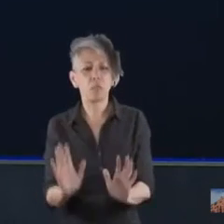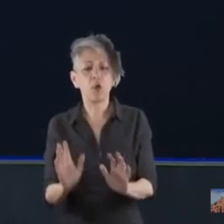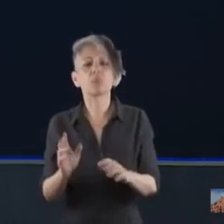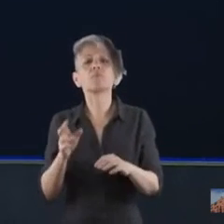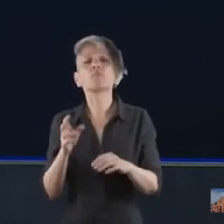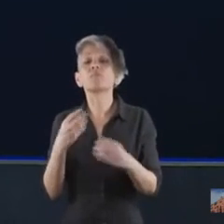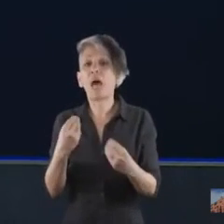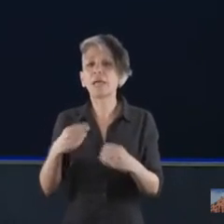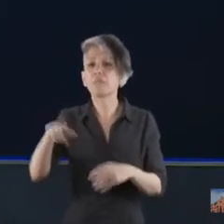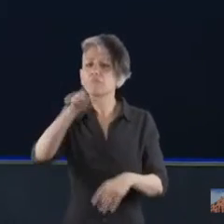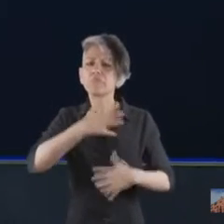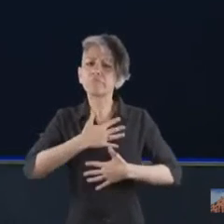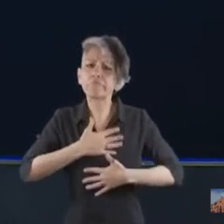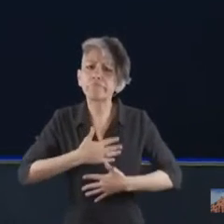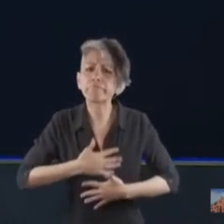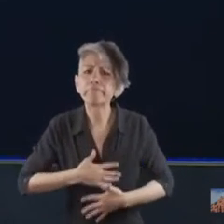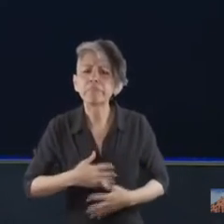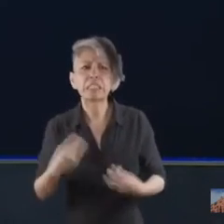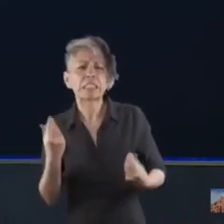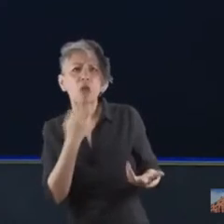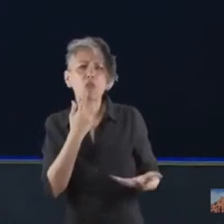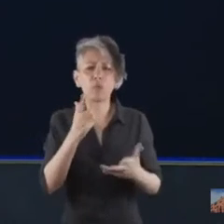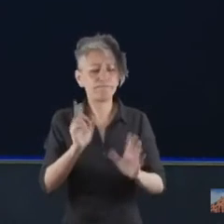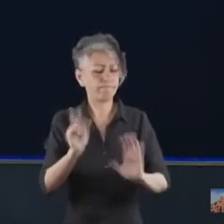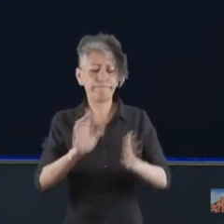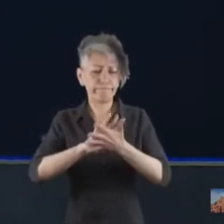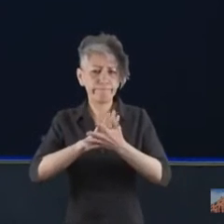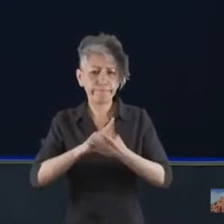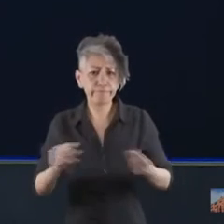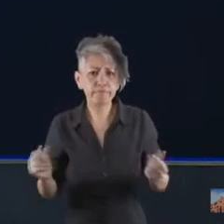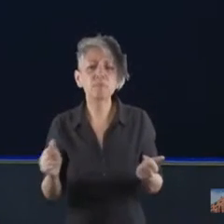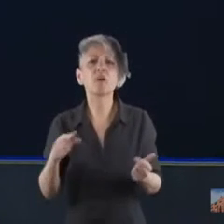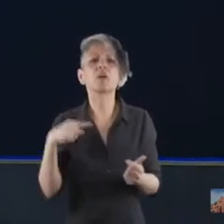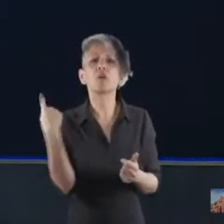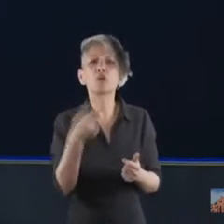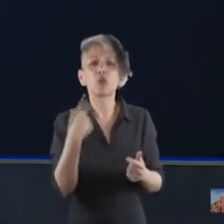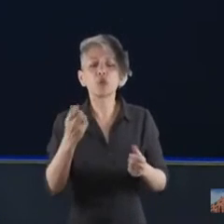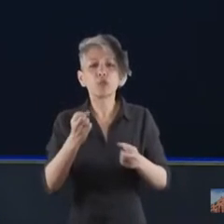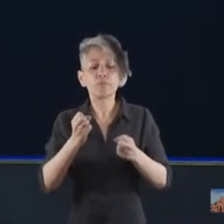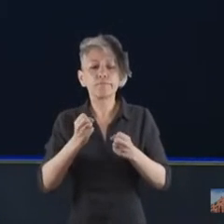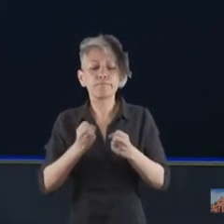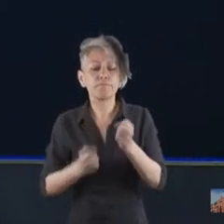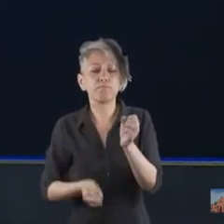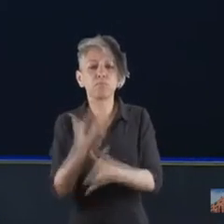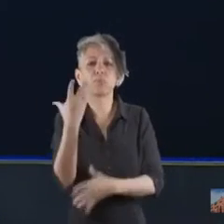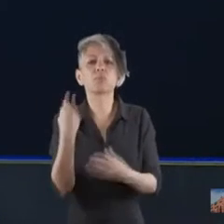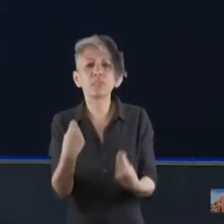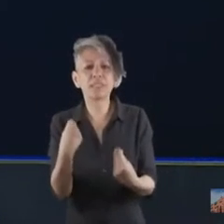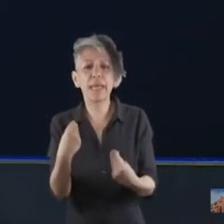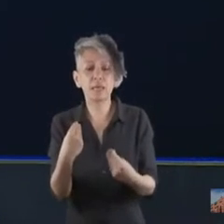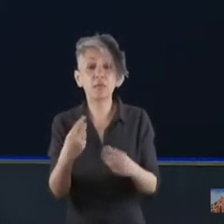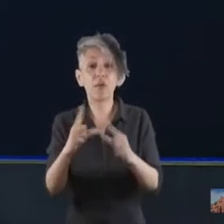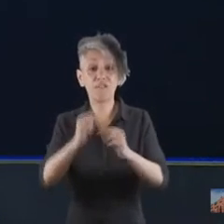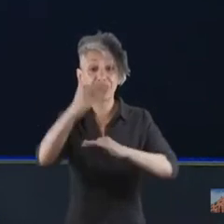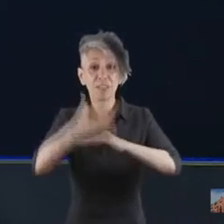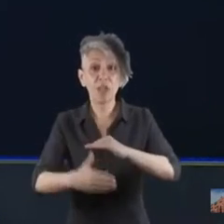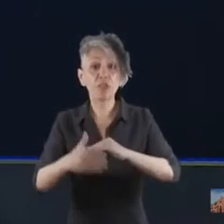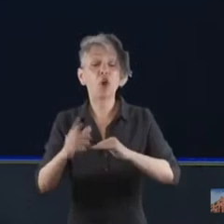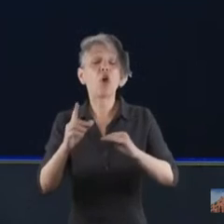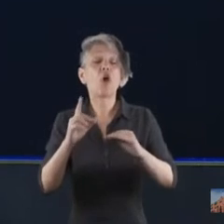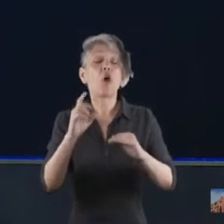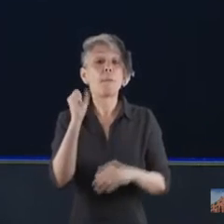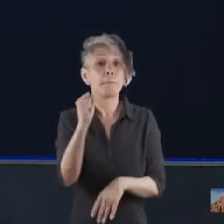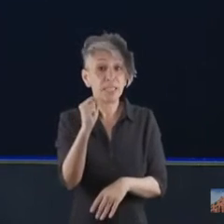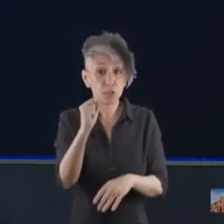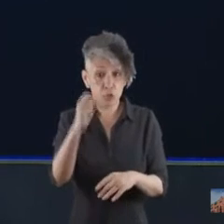despejar la incertidumbre hemos lanzado un canje voluntario para los vencimientos en pesos de los próximos